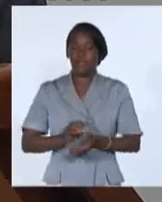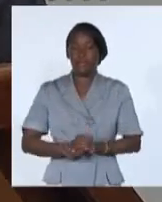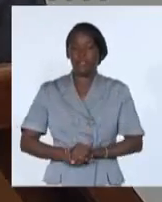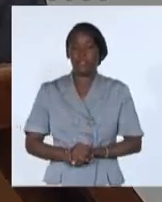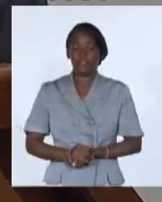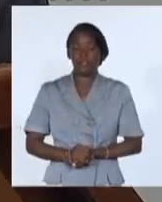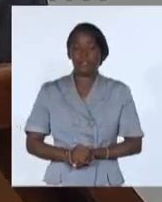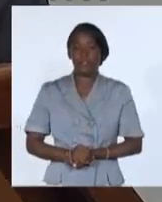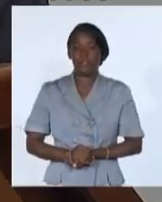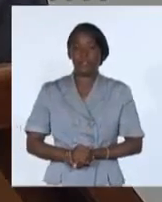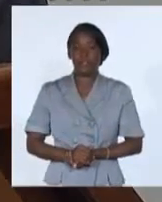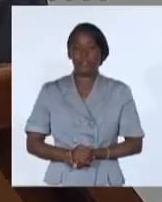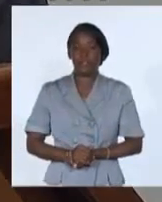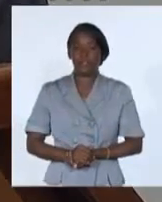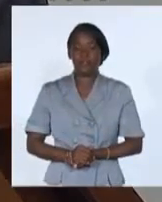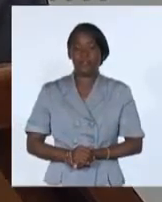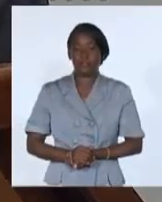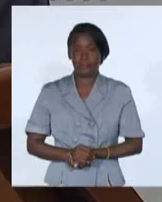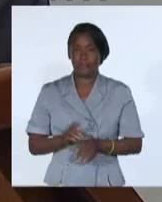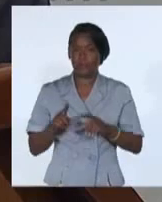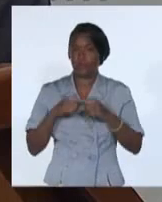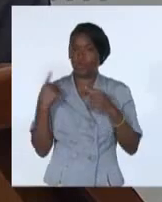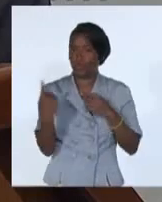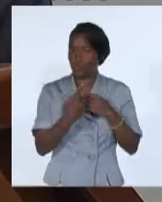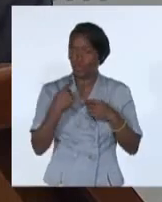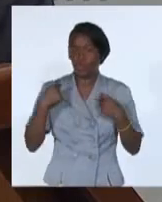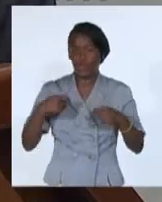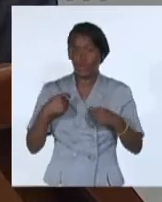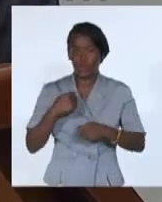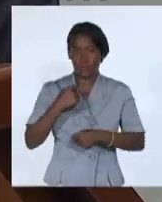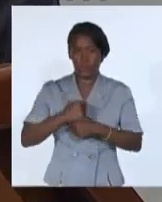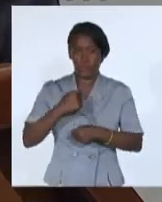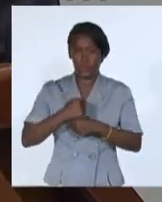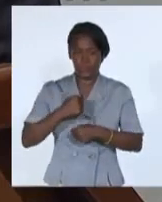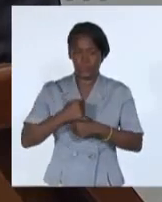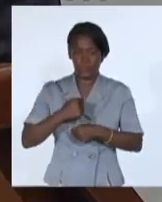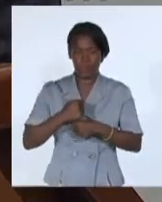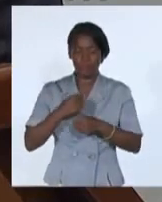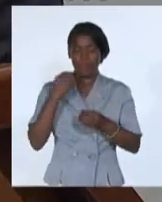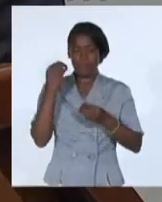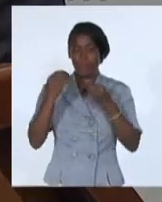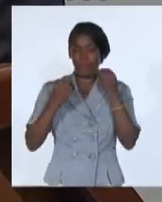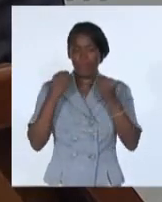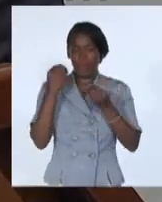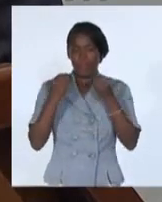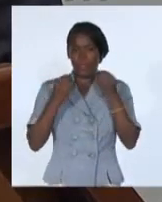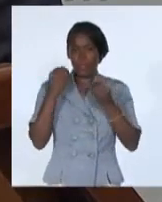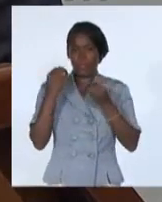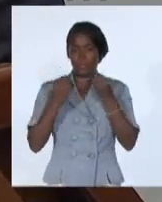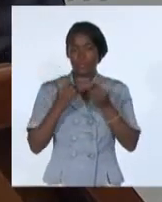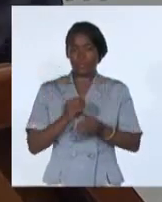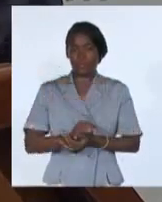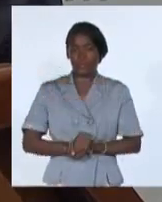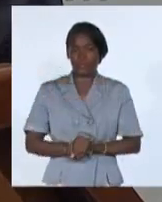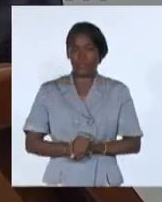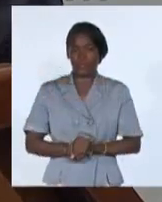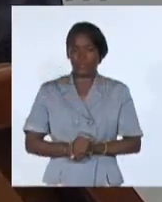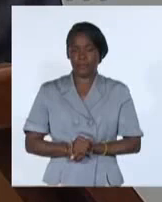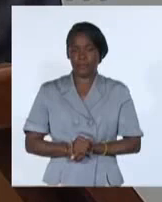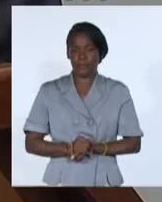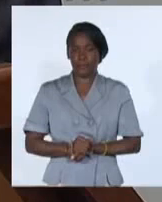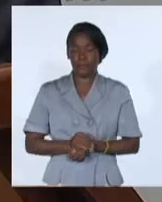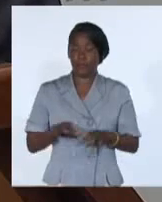partes deben trabajar con los fondos planteados por estos grupos. El sistema financiero